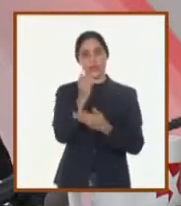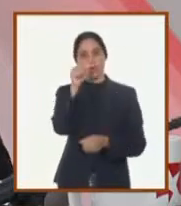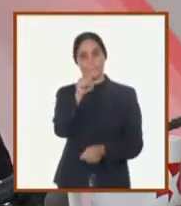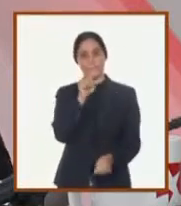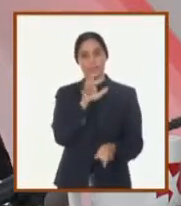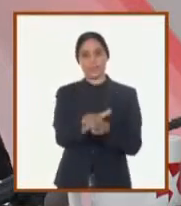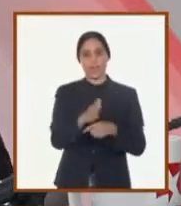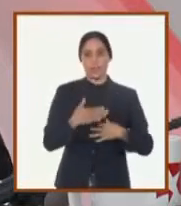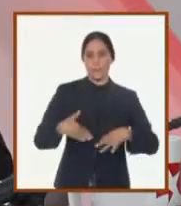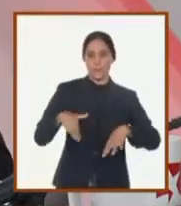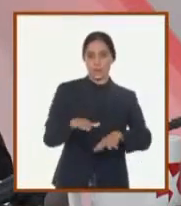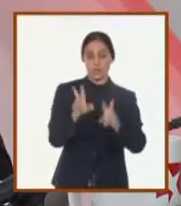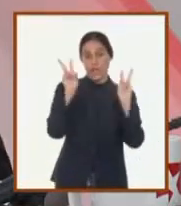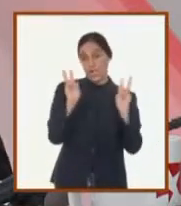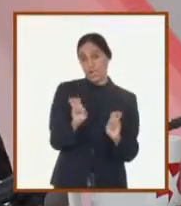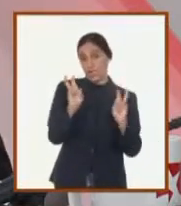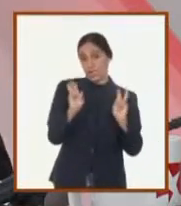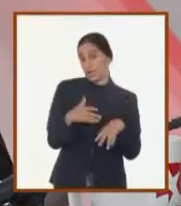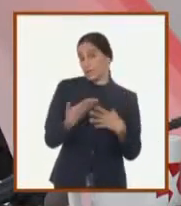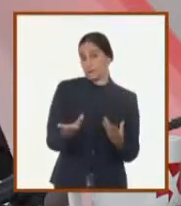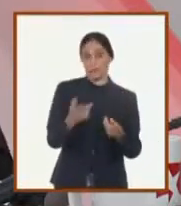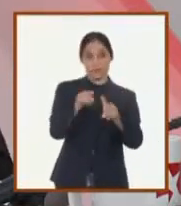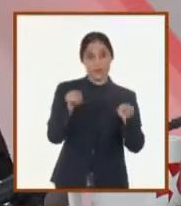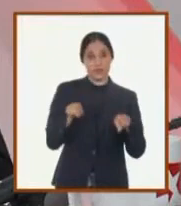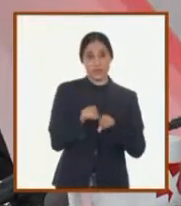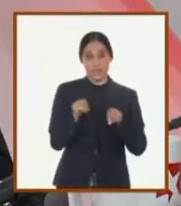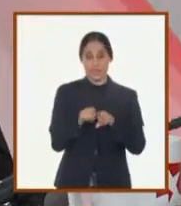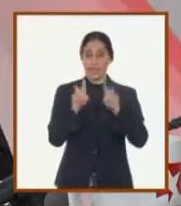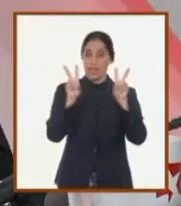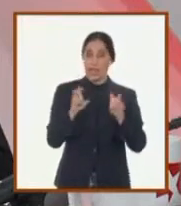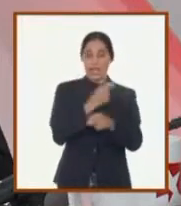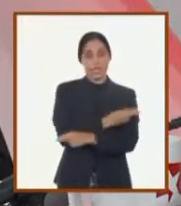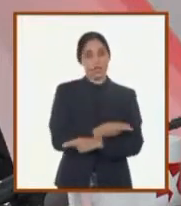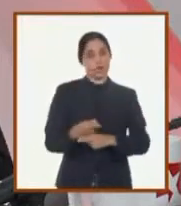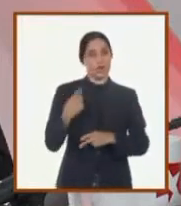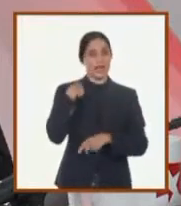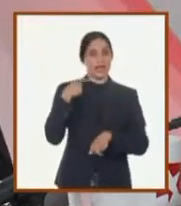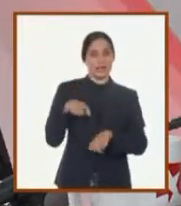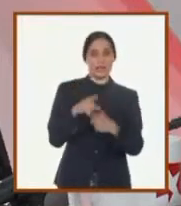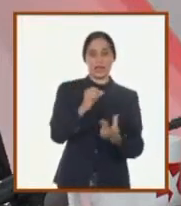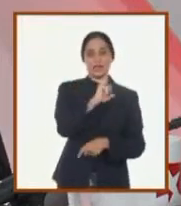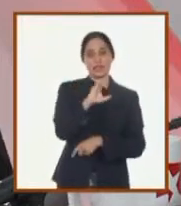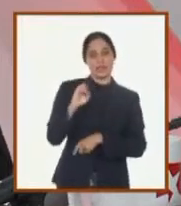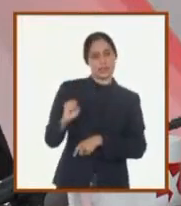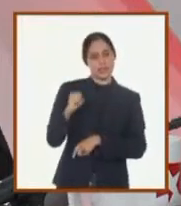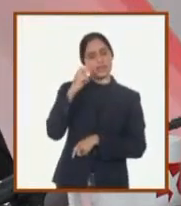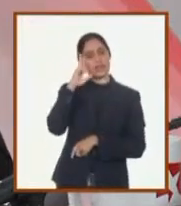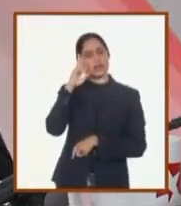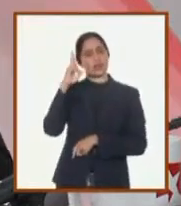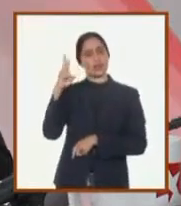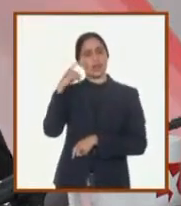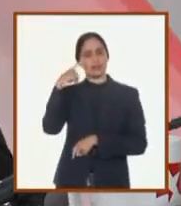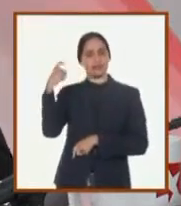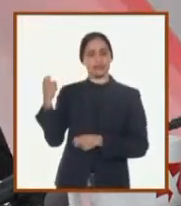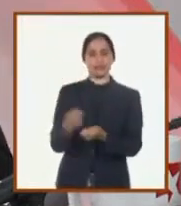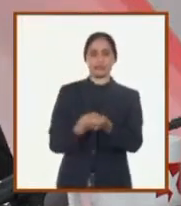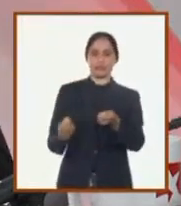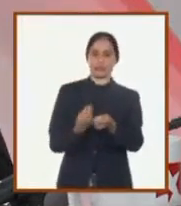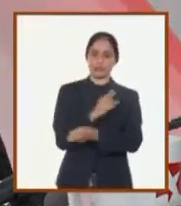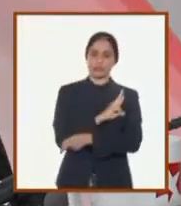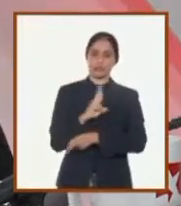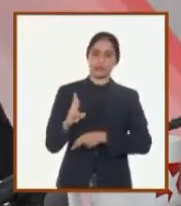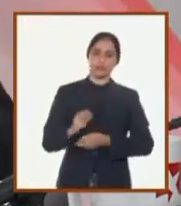entremos ya a hablar entonces de la oficina de asuntos históricos y sus 60 años preservando la memoria guerrillera y revolucionaria